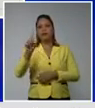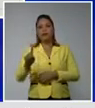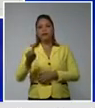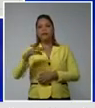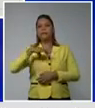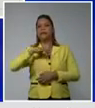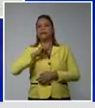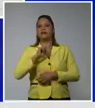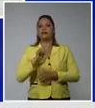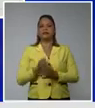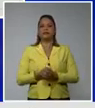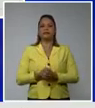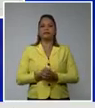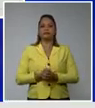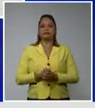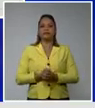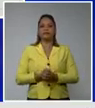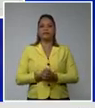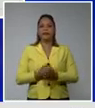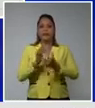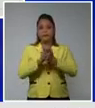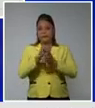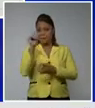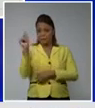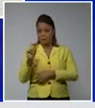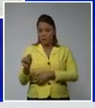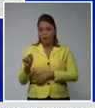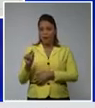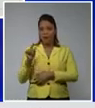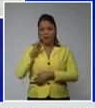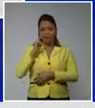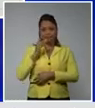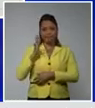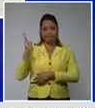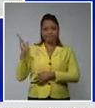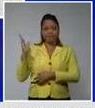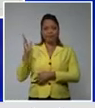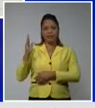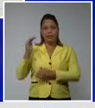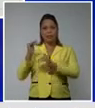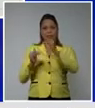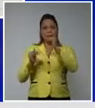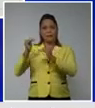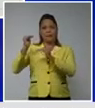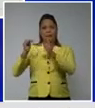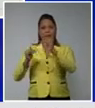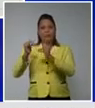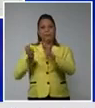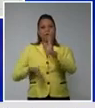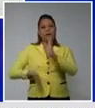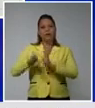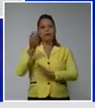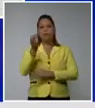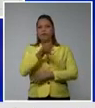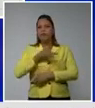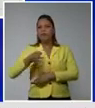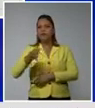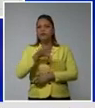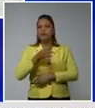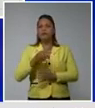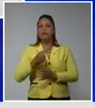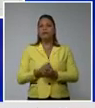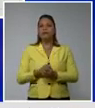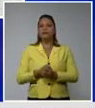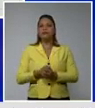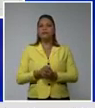Río. Y en Mayabeque, la tasa más elevada de Cuba por municipio es del municipio